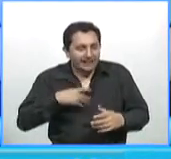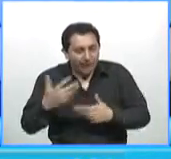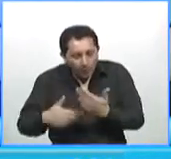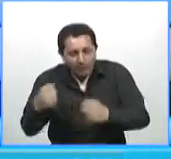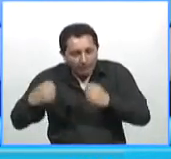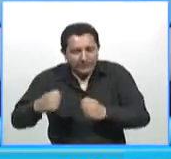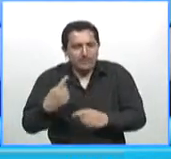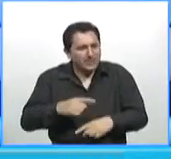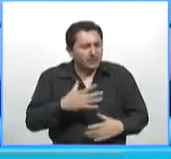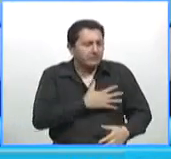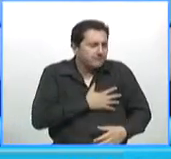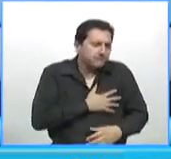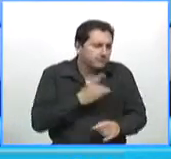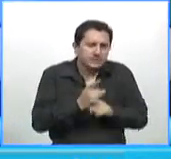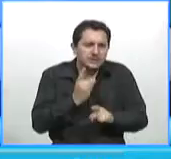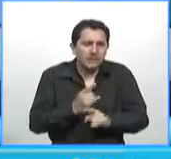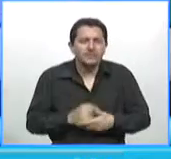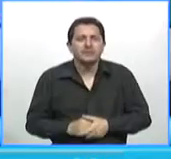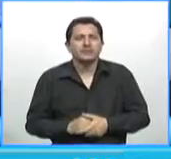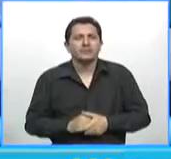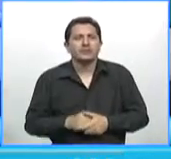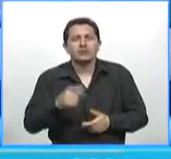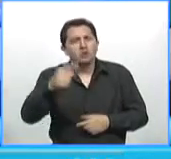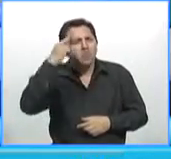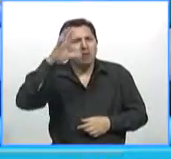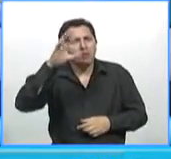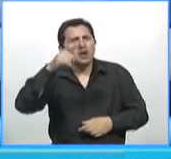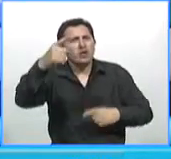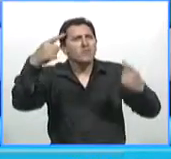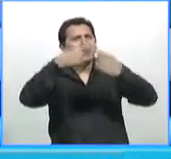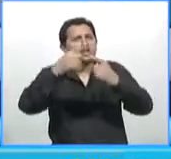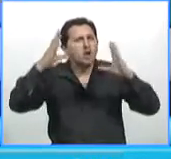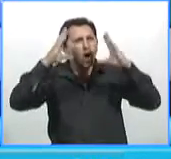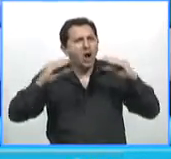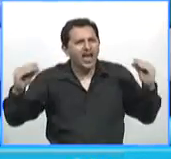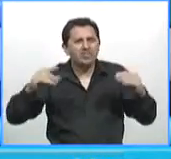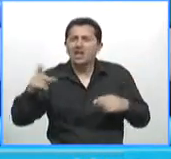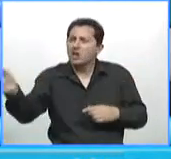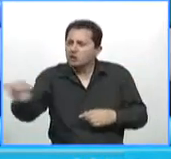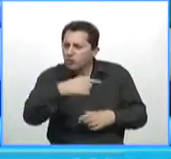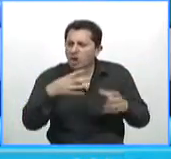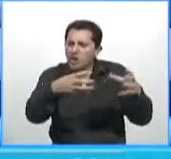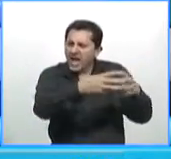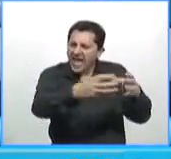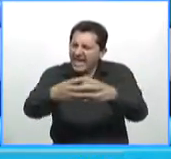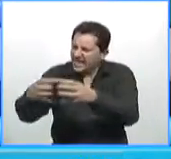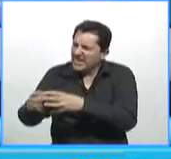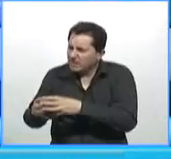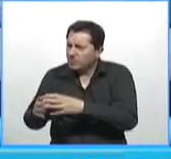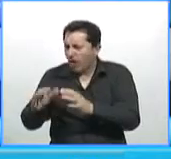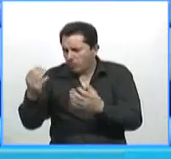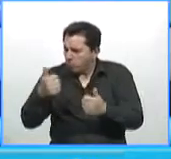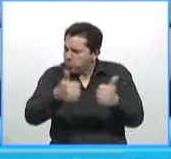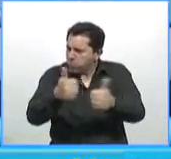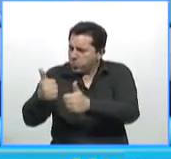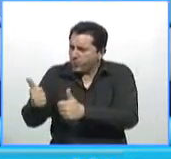algo que le dijiste el otro día a Mili después del partido. Si no me equivoco, fue contra Holanda, que le dijiste, todos los equipos tienen algo, pero no tienen algo que tiene Argentina.